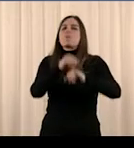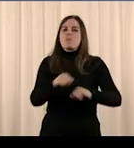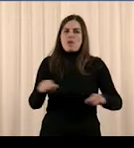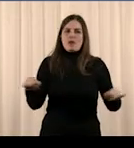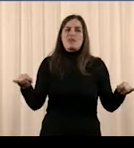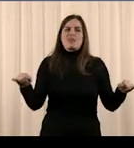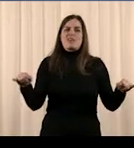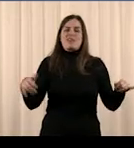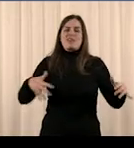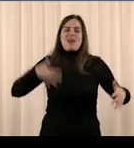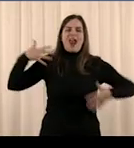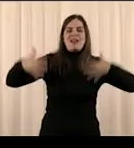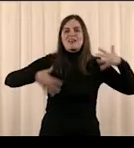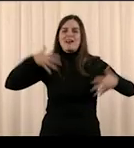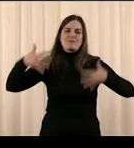y alegría.